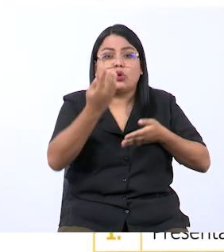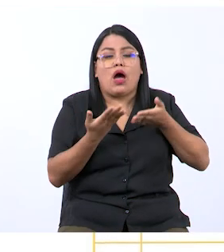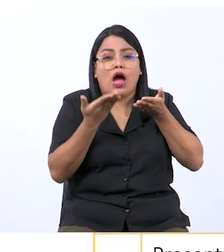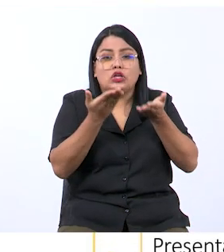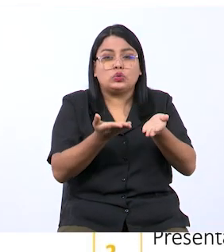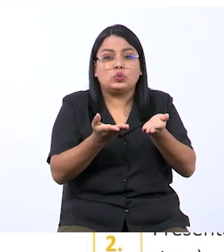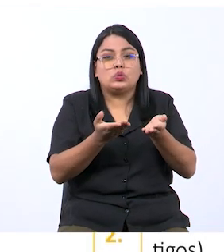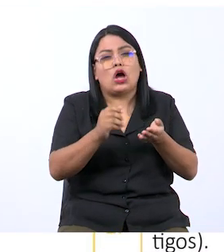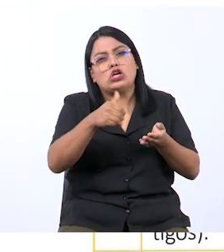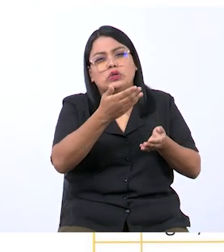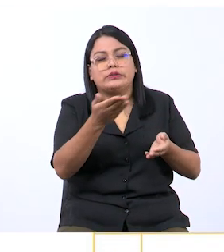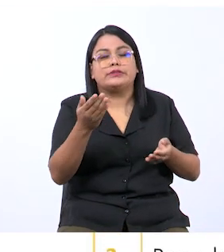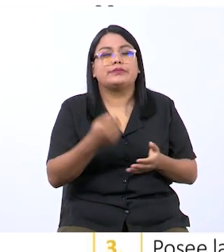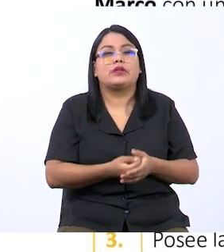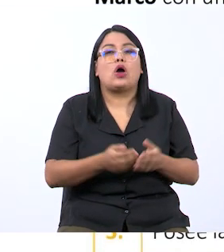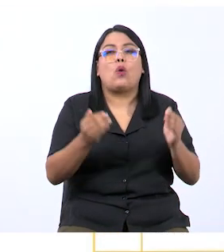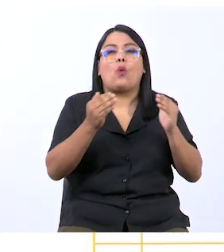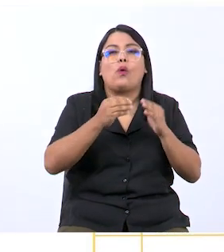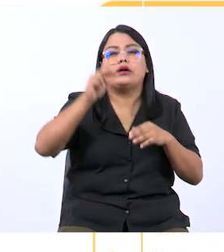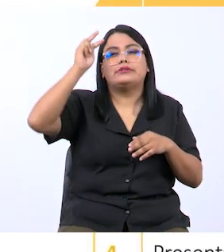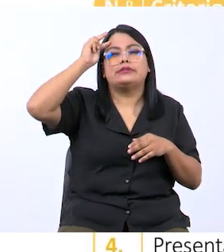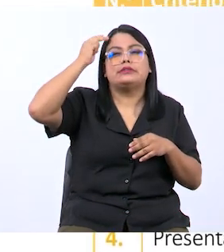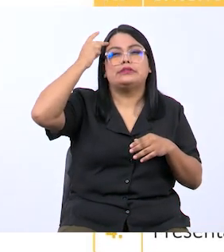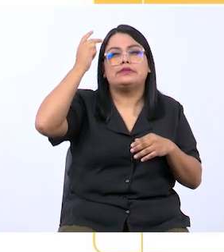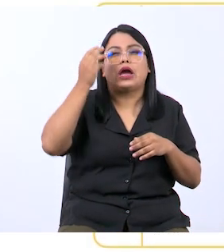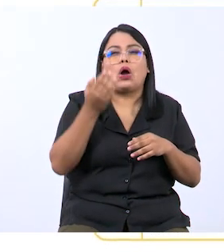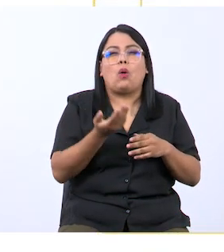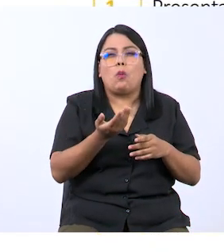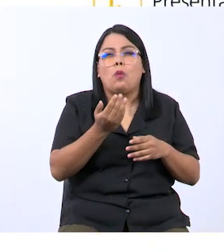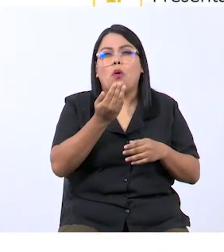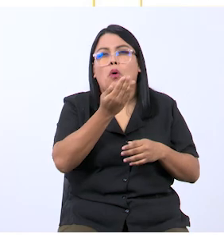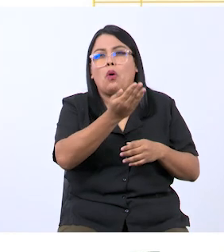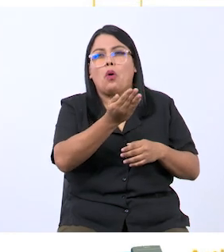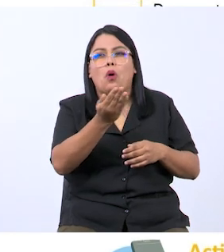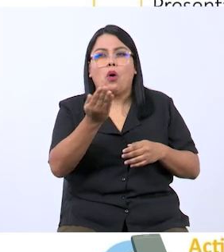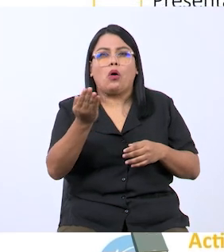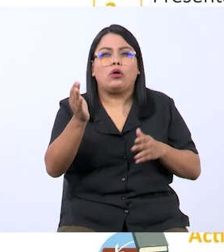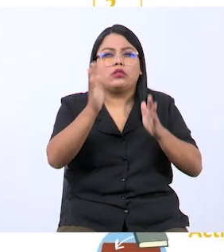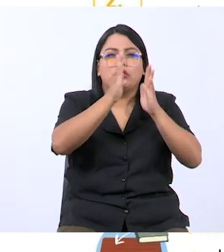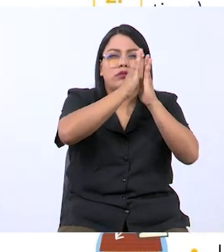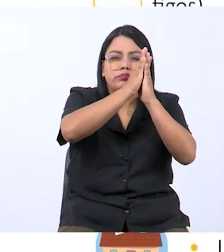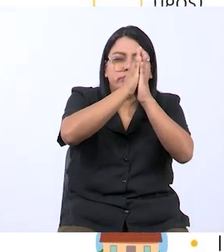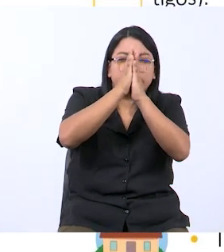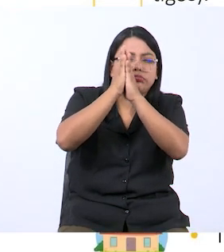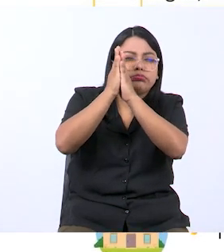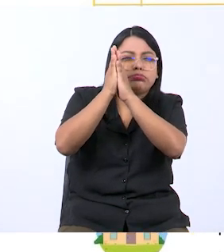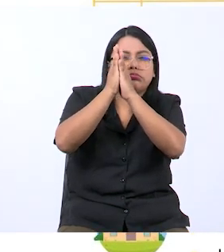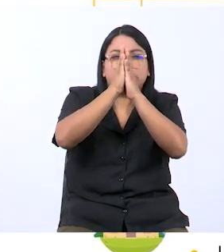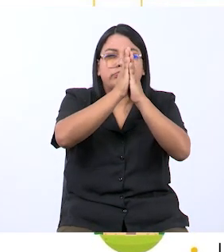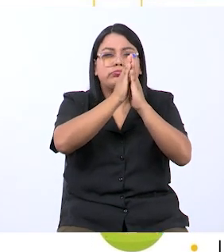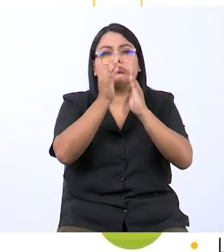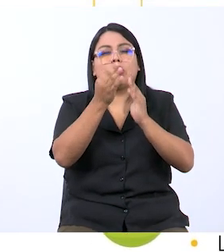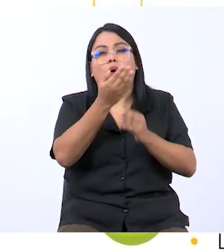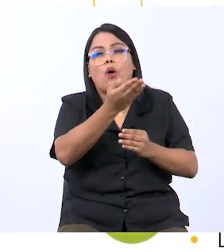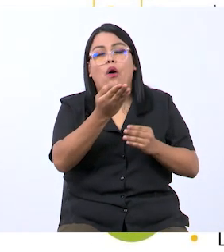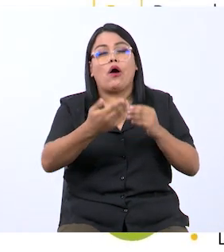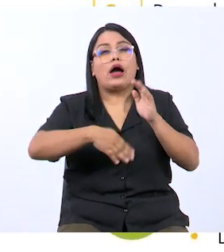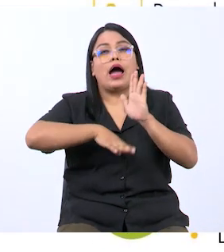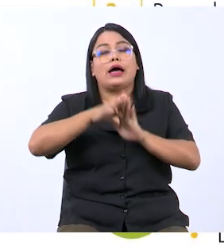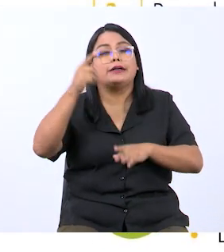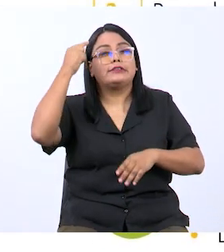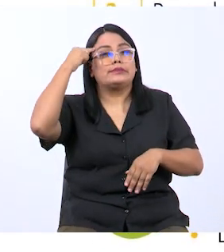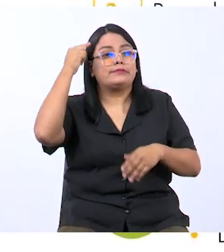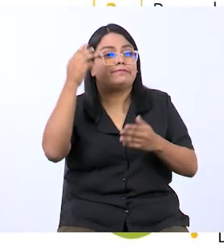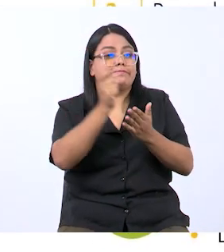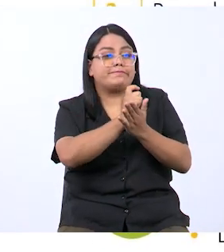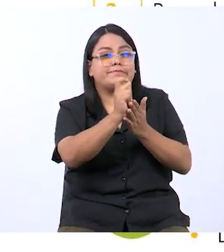entre otros. También consiste en definir el misterio a resolver, entre otros aspectos que son claves antes de escribir un